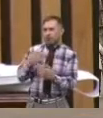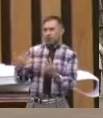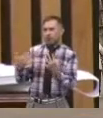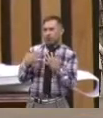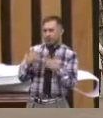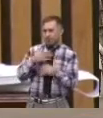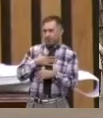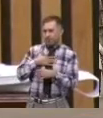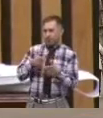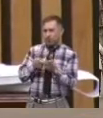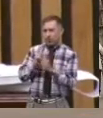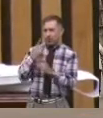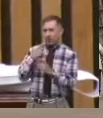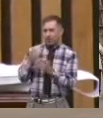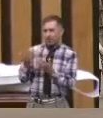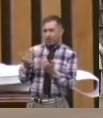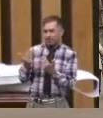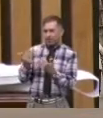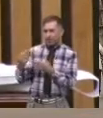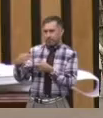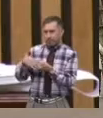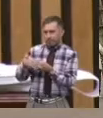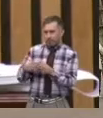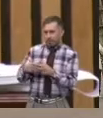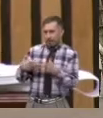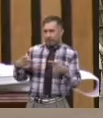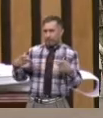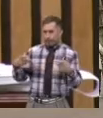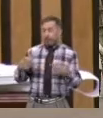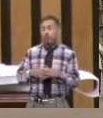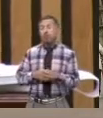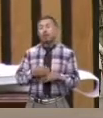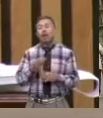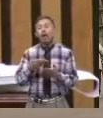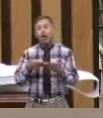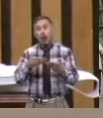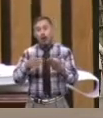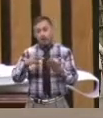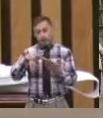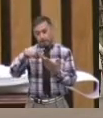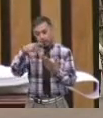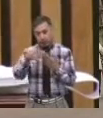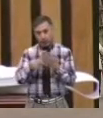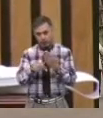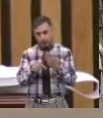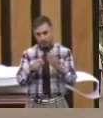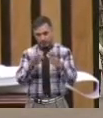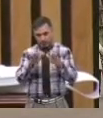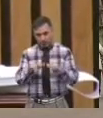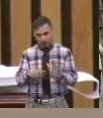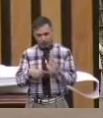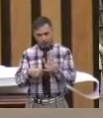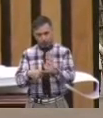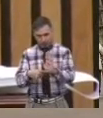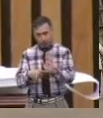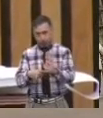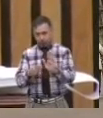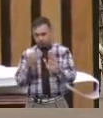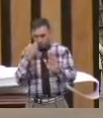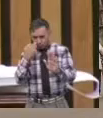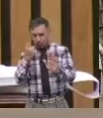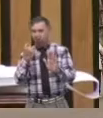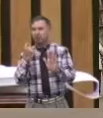partido. Este proyecto que hoy se nos pone a nuestra consideración ha demostrado, gracias al trabajo del